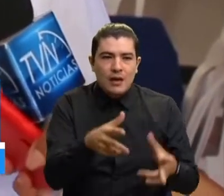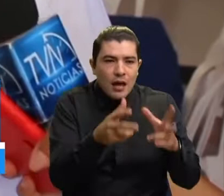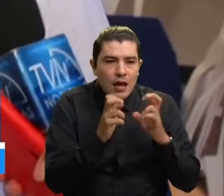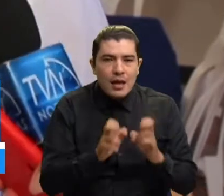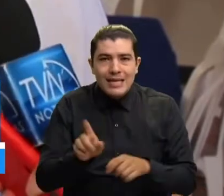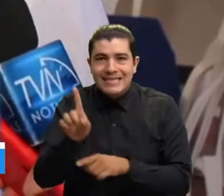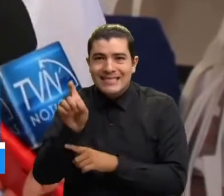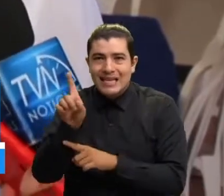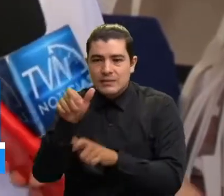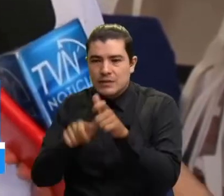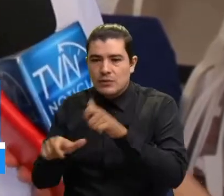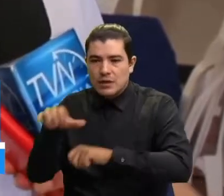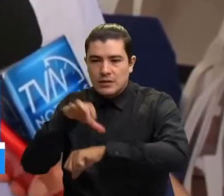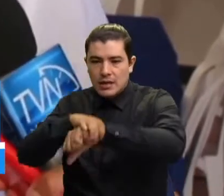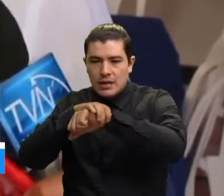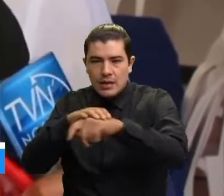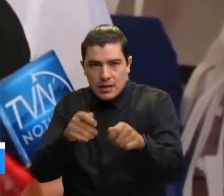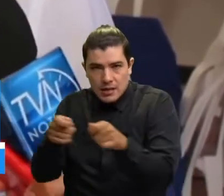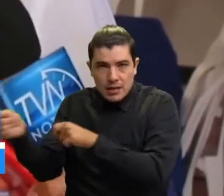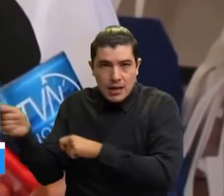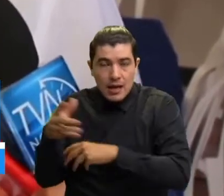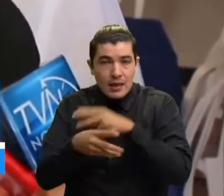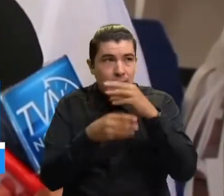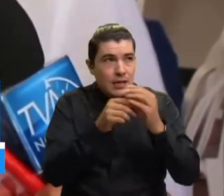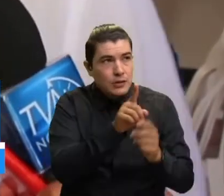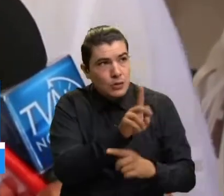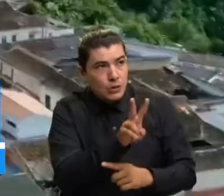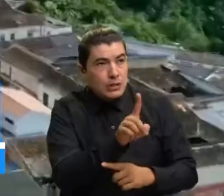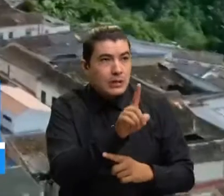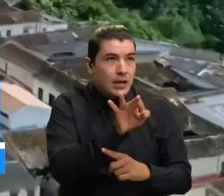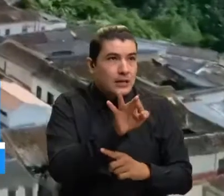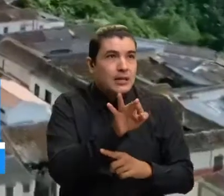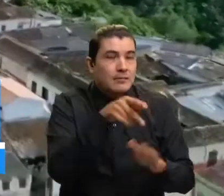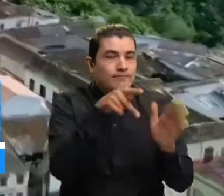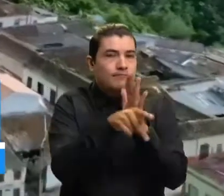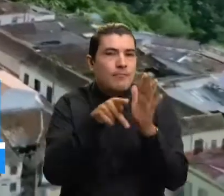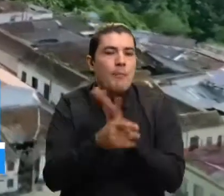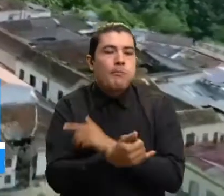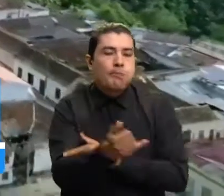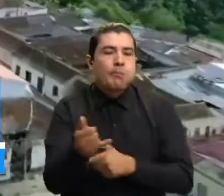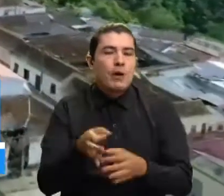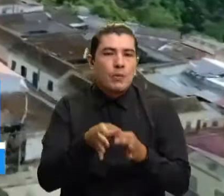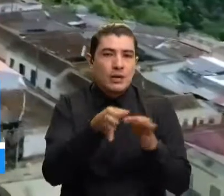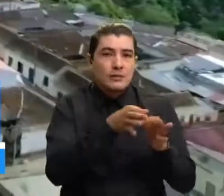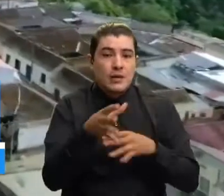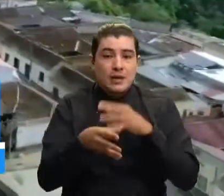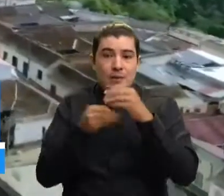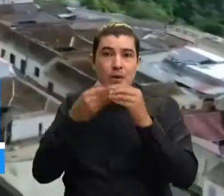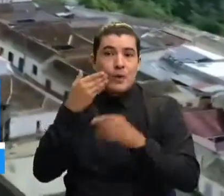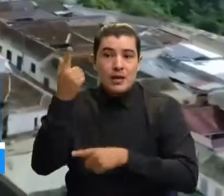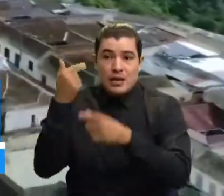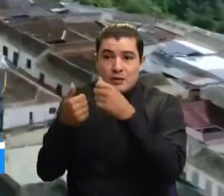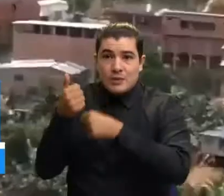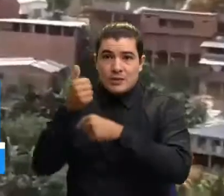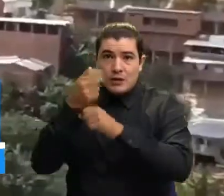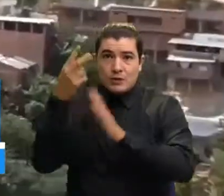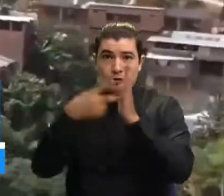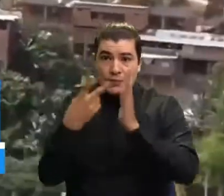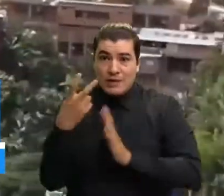y asesinatos, más de 12, 13 asesinatos en el municipio, y muchas personas que les tocó irse el año pasado se fueron del